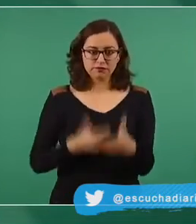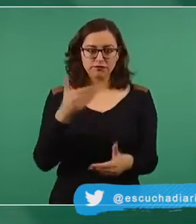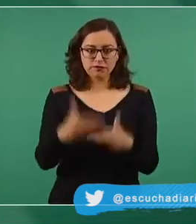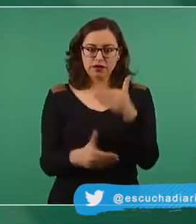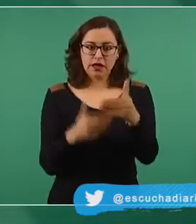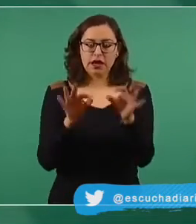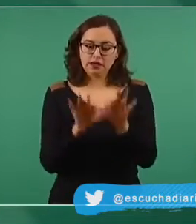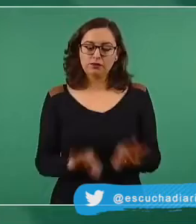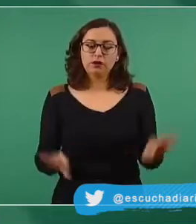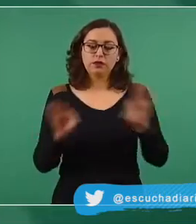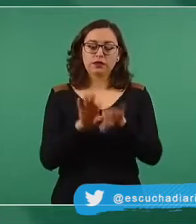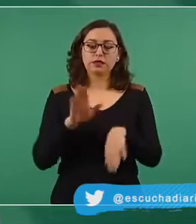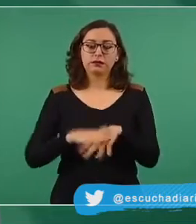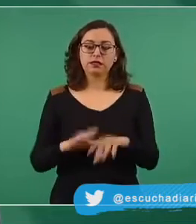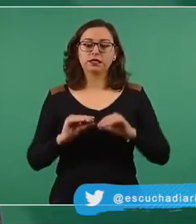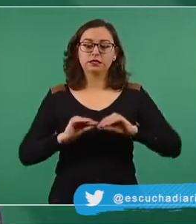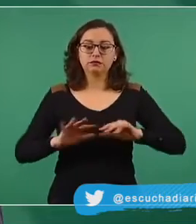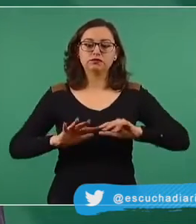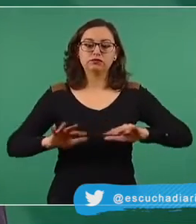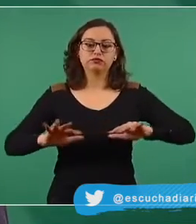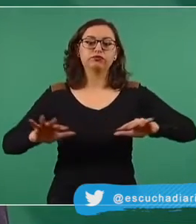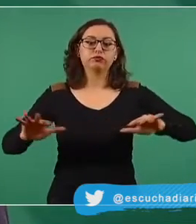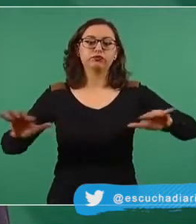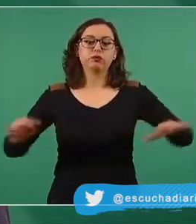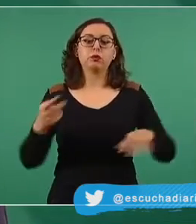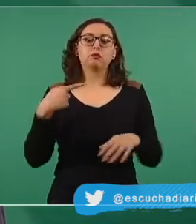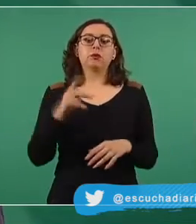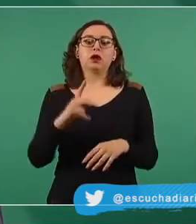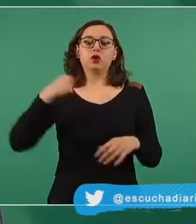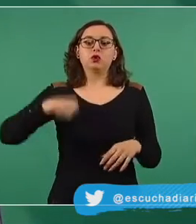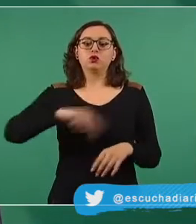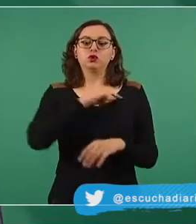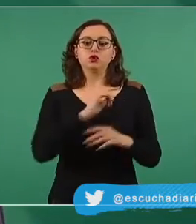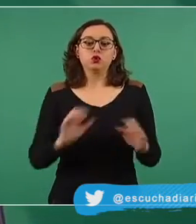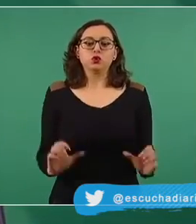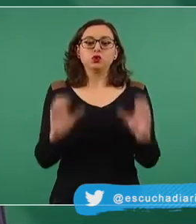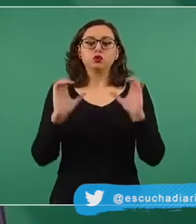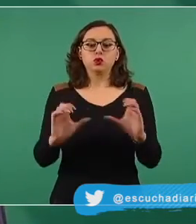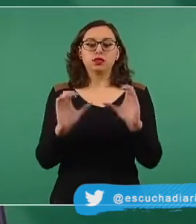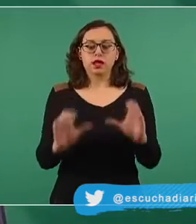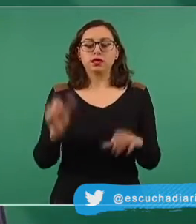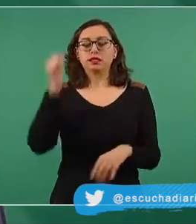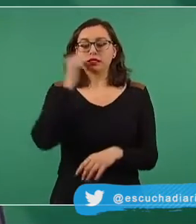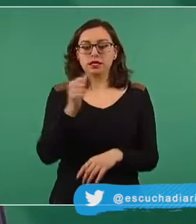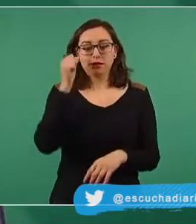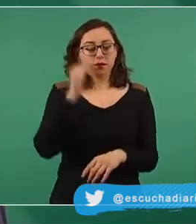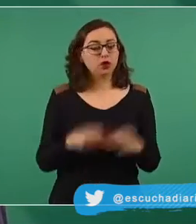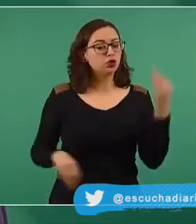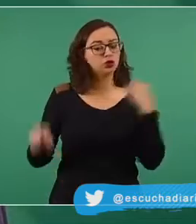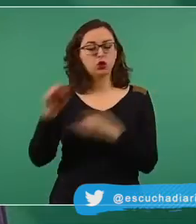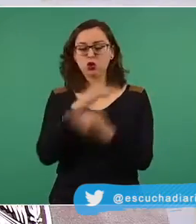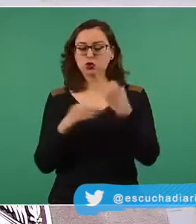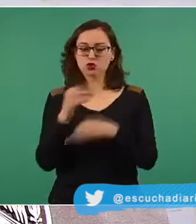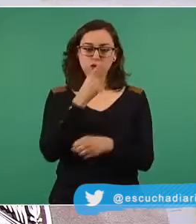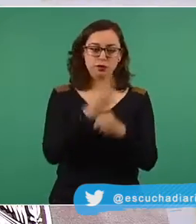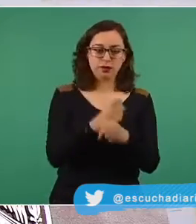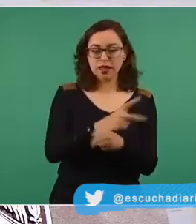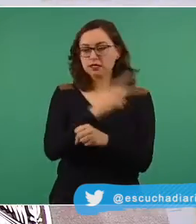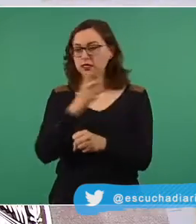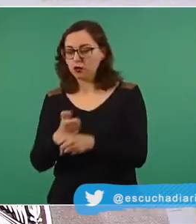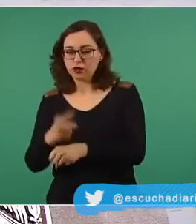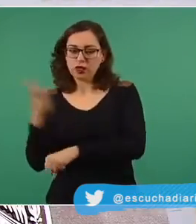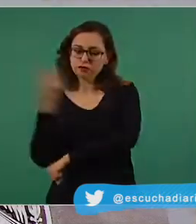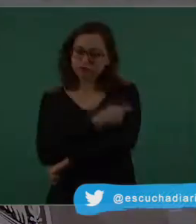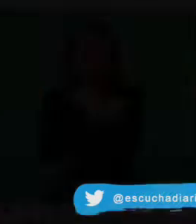55 36 84 0370. No hay que bajar la guardia. La pandemia sigue activa y es necesario seguir las medidas sanitarias, hacer